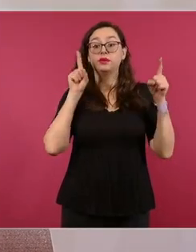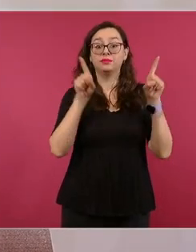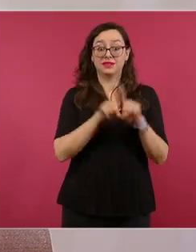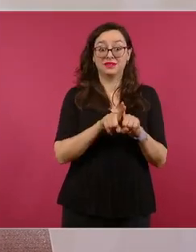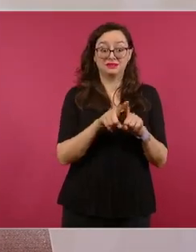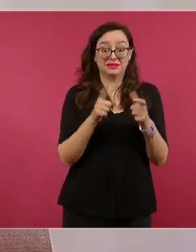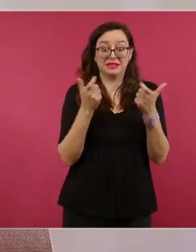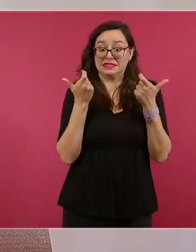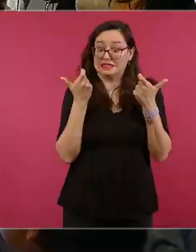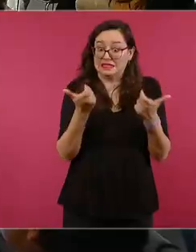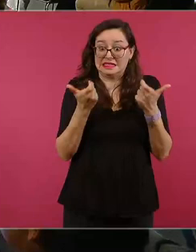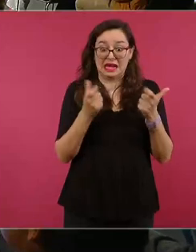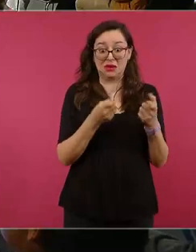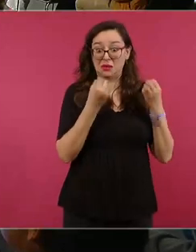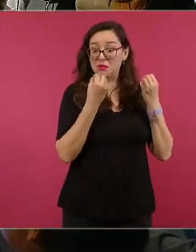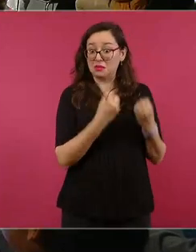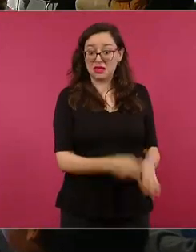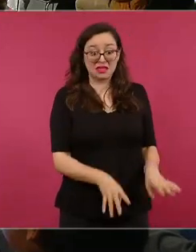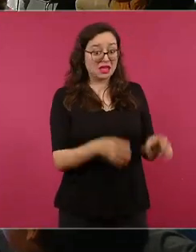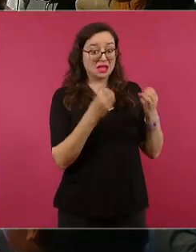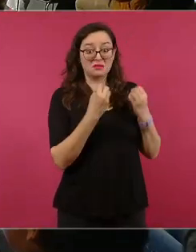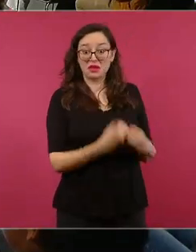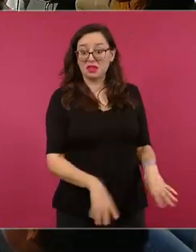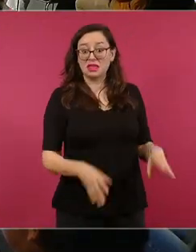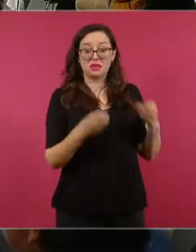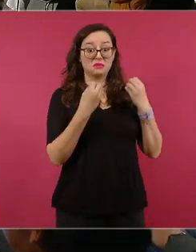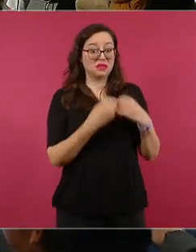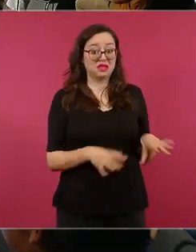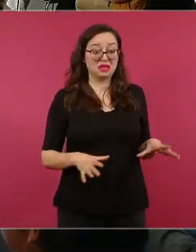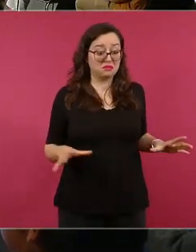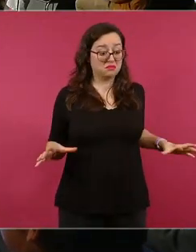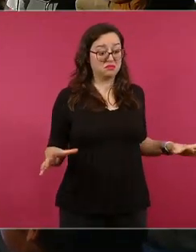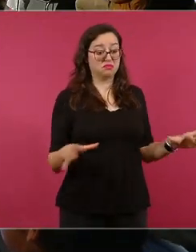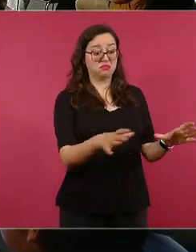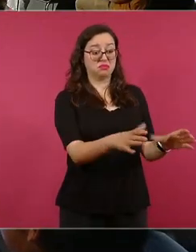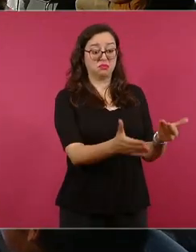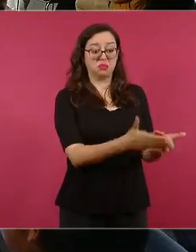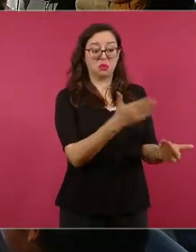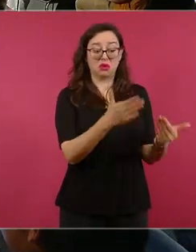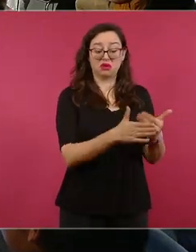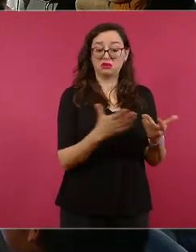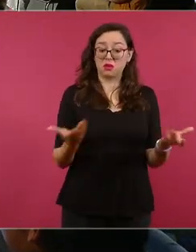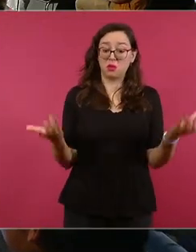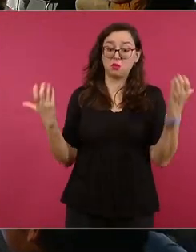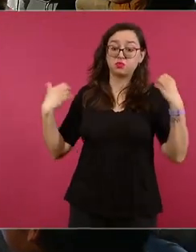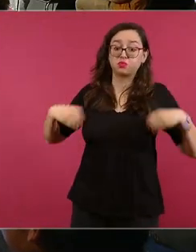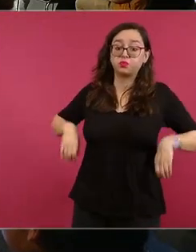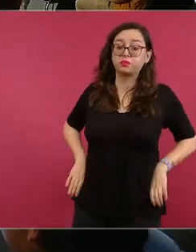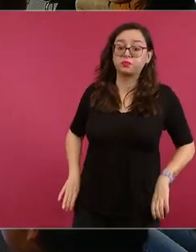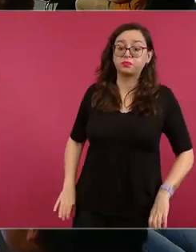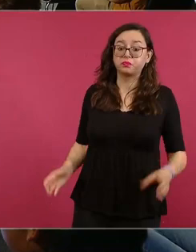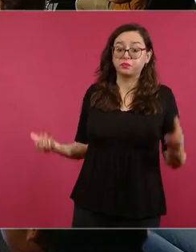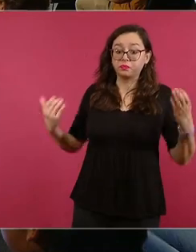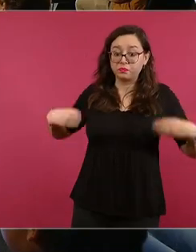que va a parar a unas cuantas manos. Además, es el dinero más